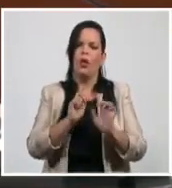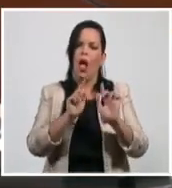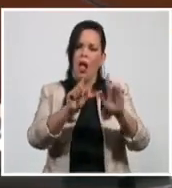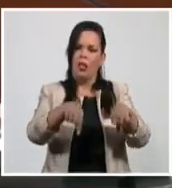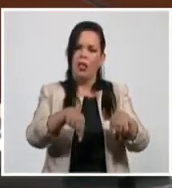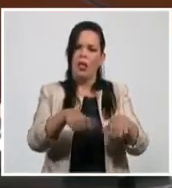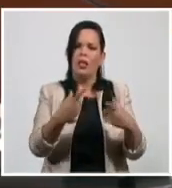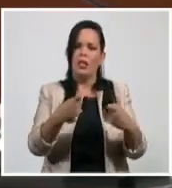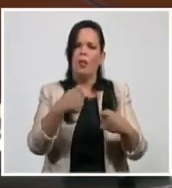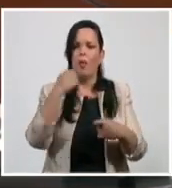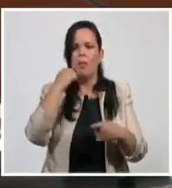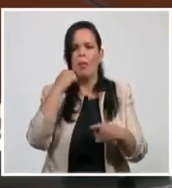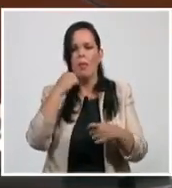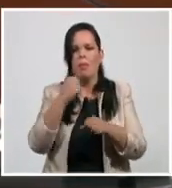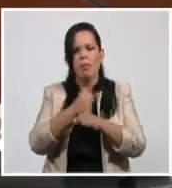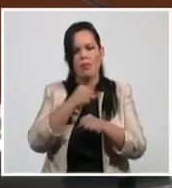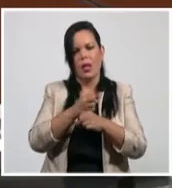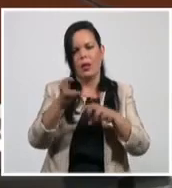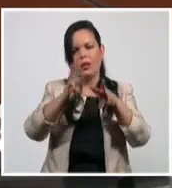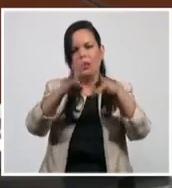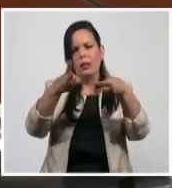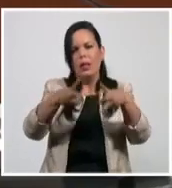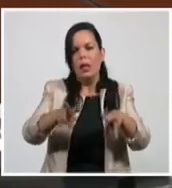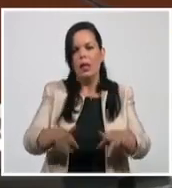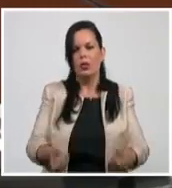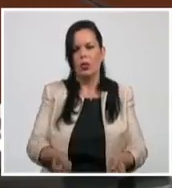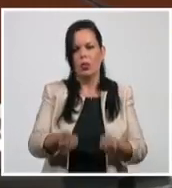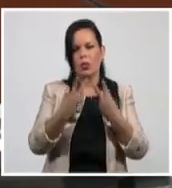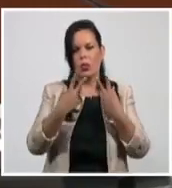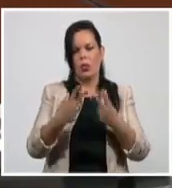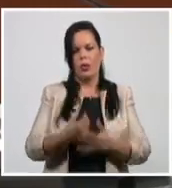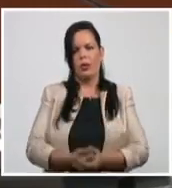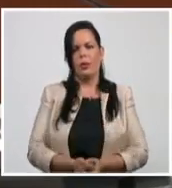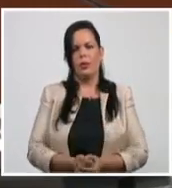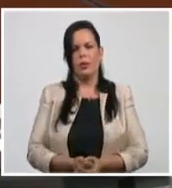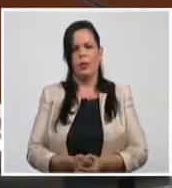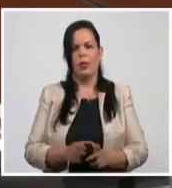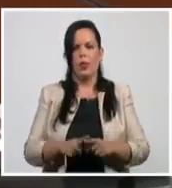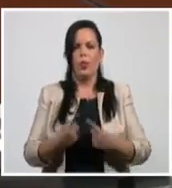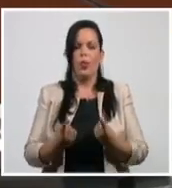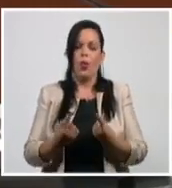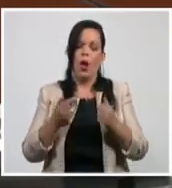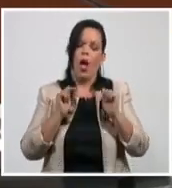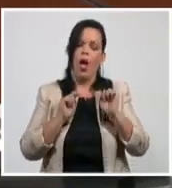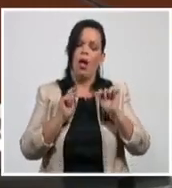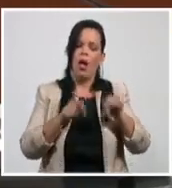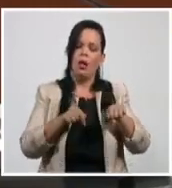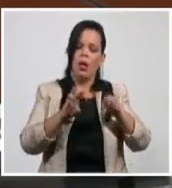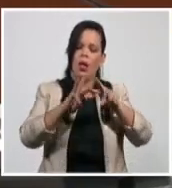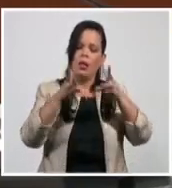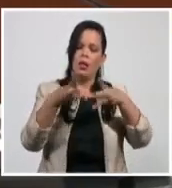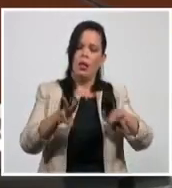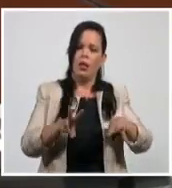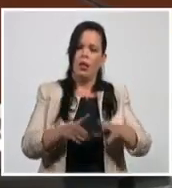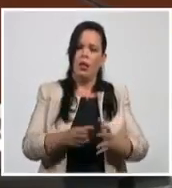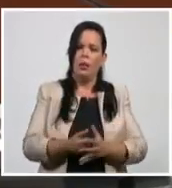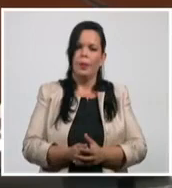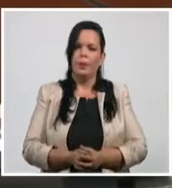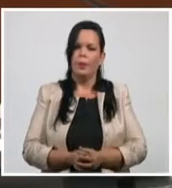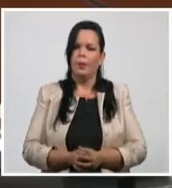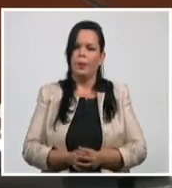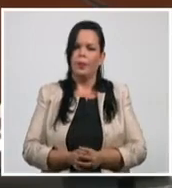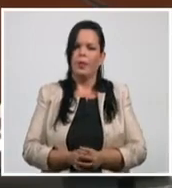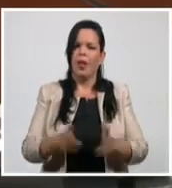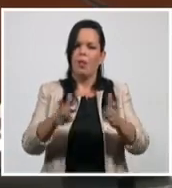tenemos que incidir y tenemos que ocupar, porque además este espacio virtual es el espacio en el que evidentemente hoy se